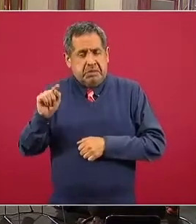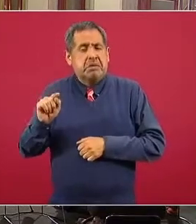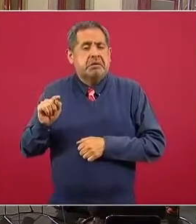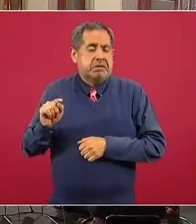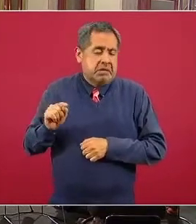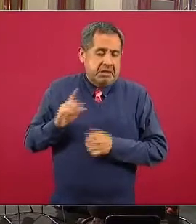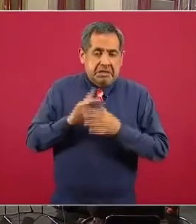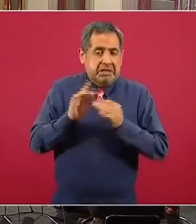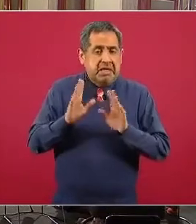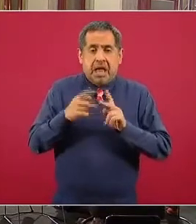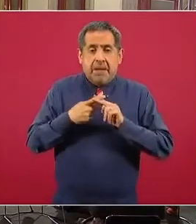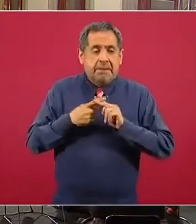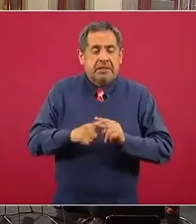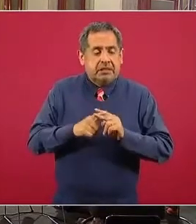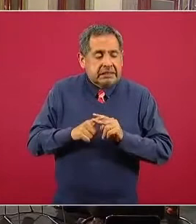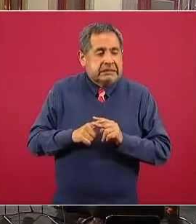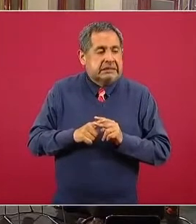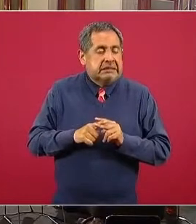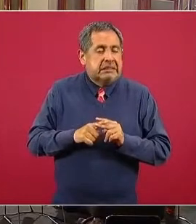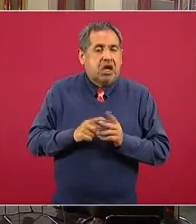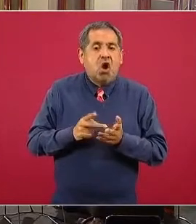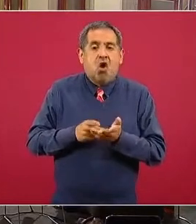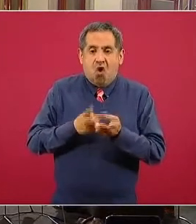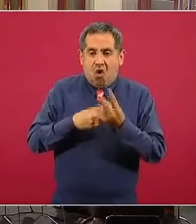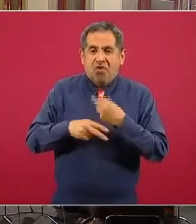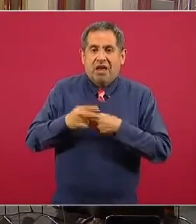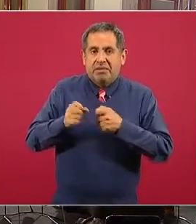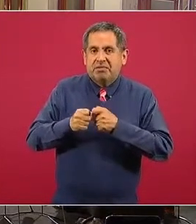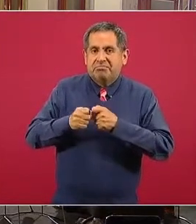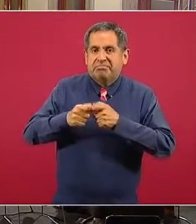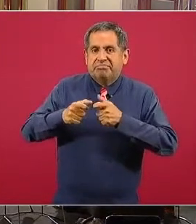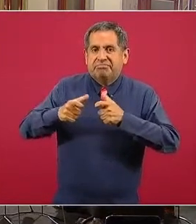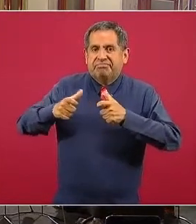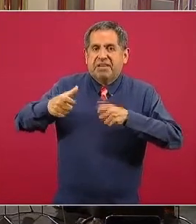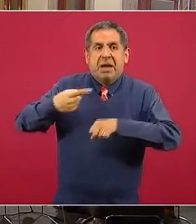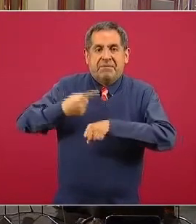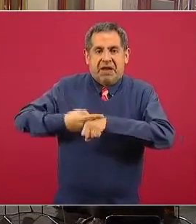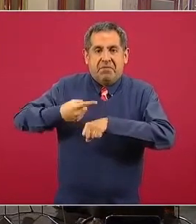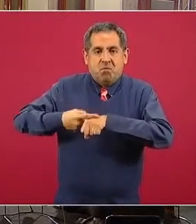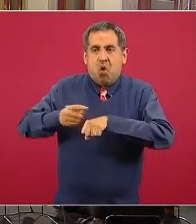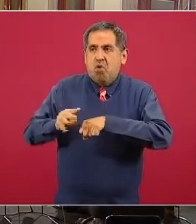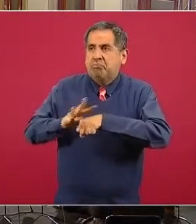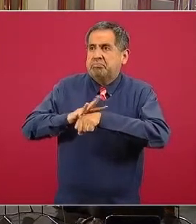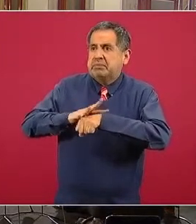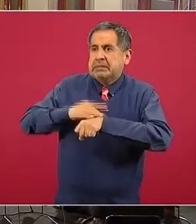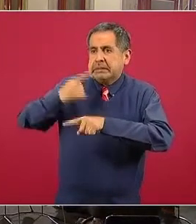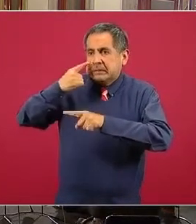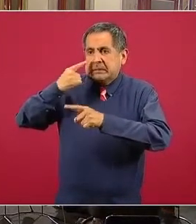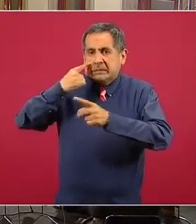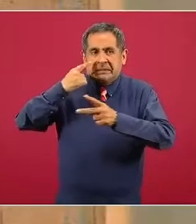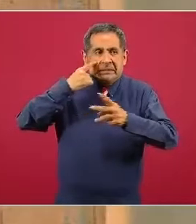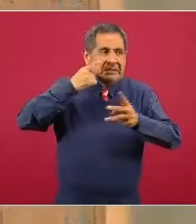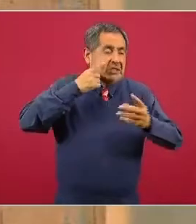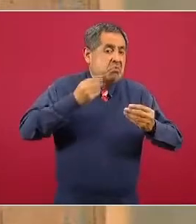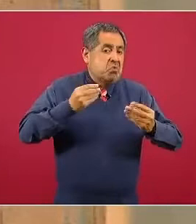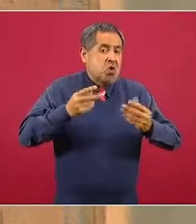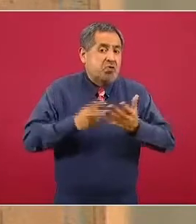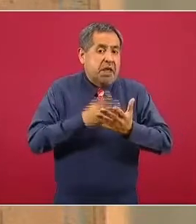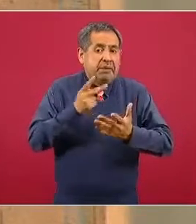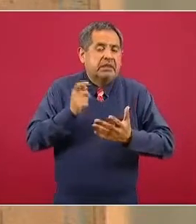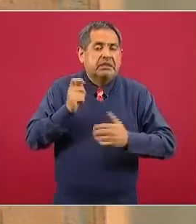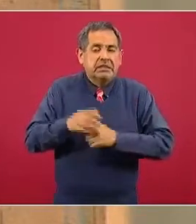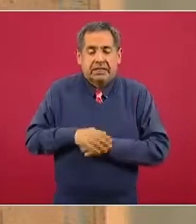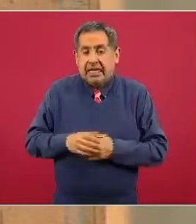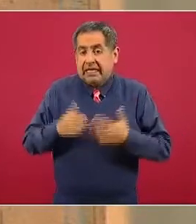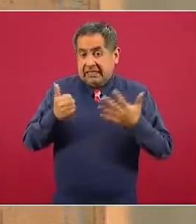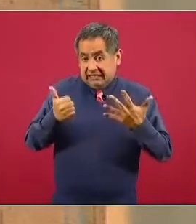que empiezan a presentar una tendencia ascendente en la ocurrencia de sus casos.